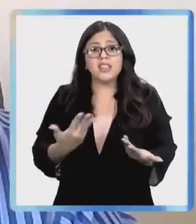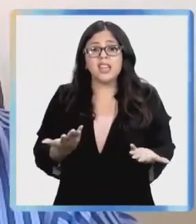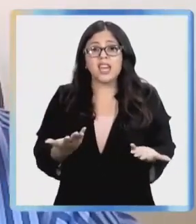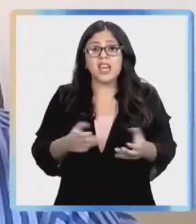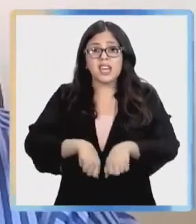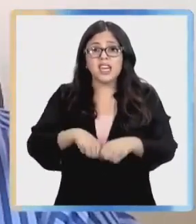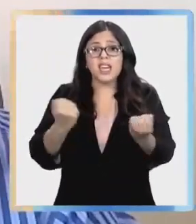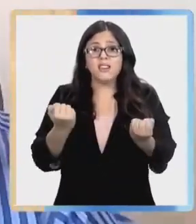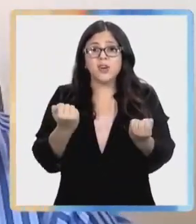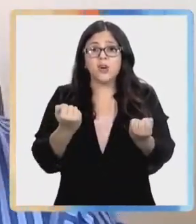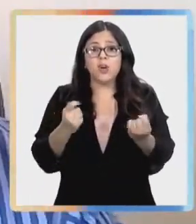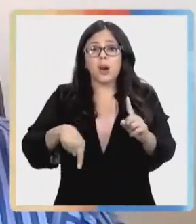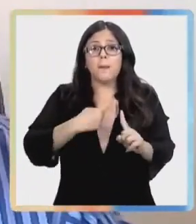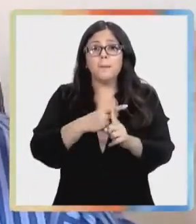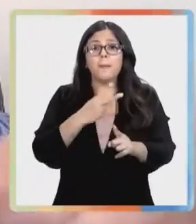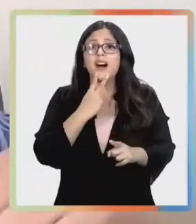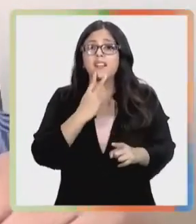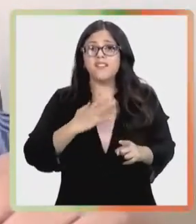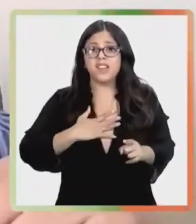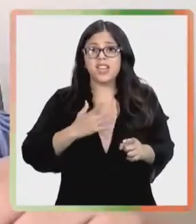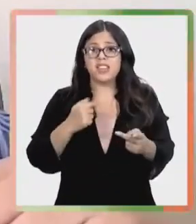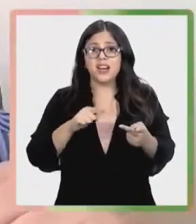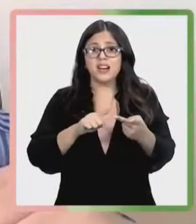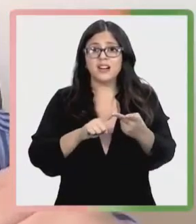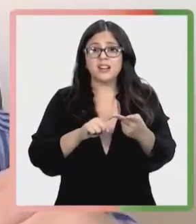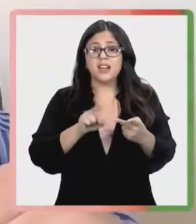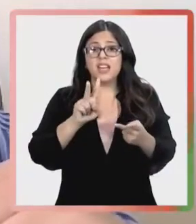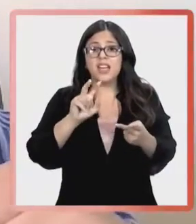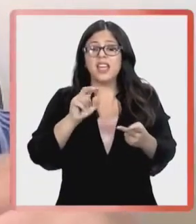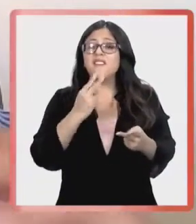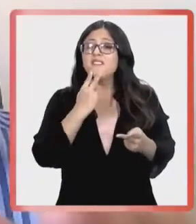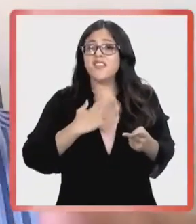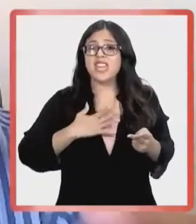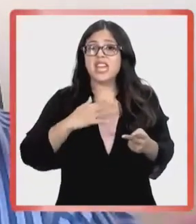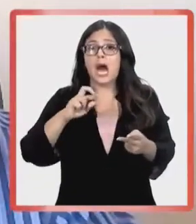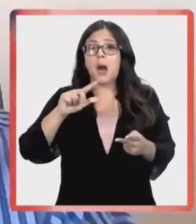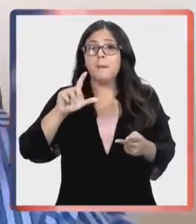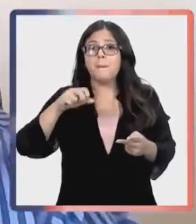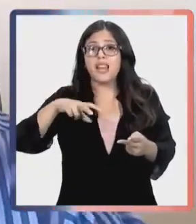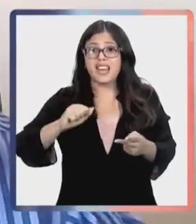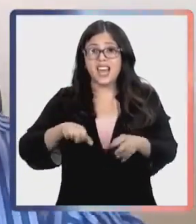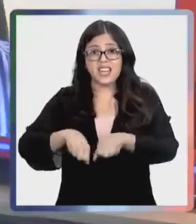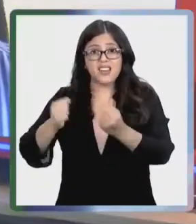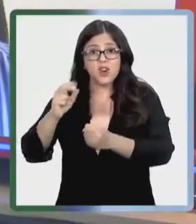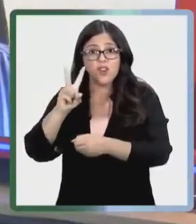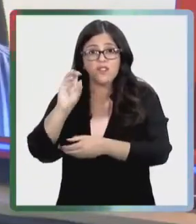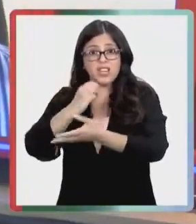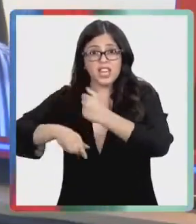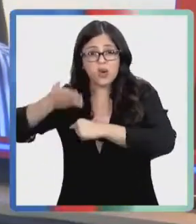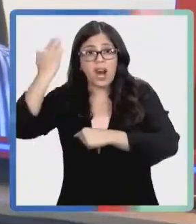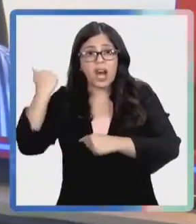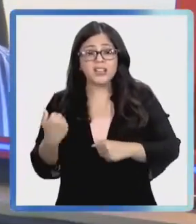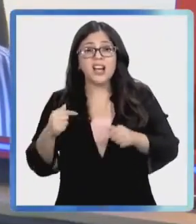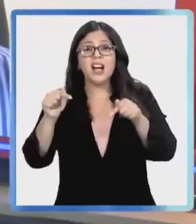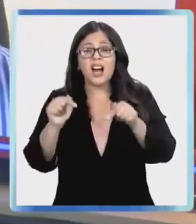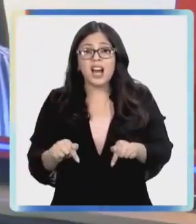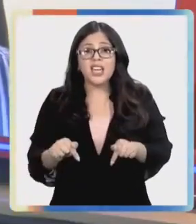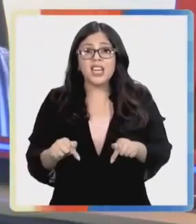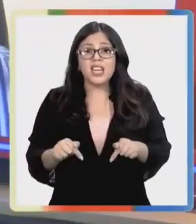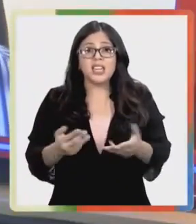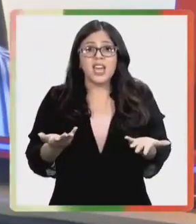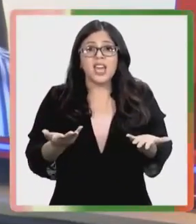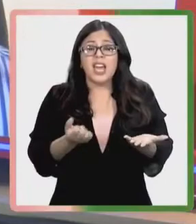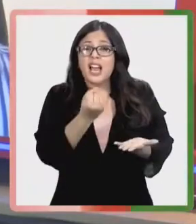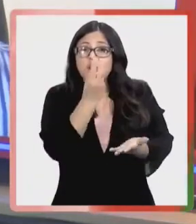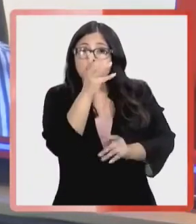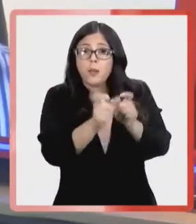Vida, cuando quebró Vida Plena, hace casi 20 años atrás, lo que se hizo fue redistribuir la cartera, se denomina, del volumen de